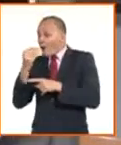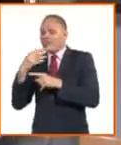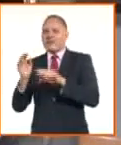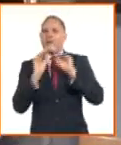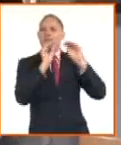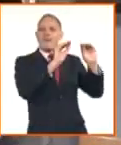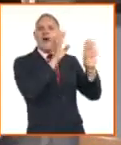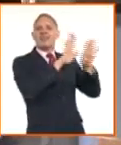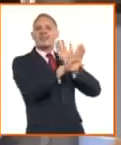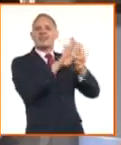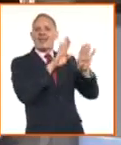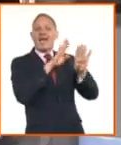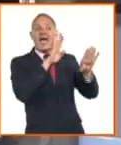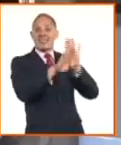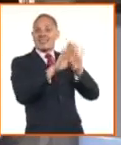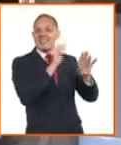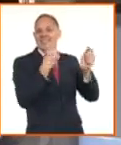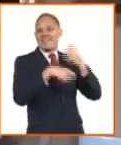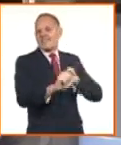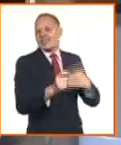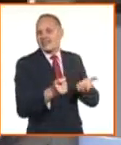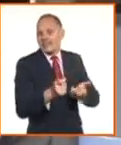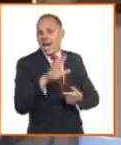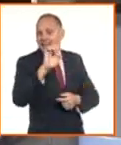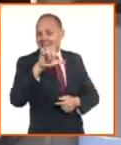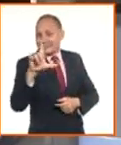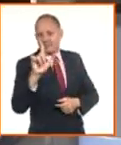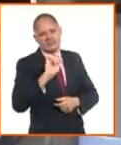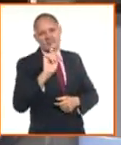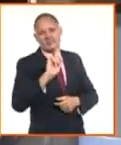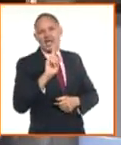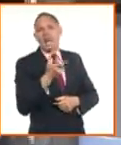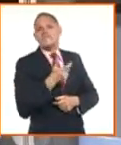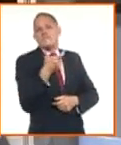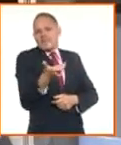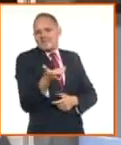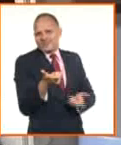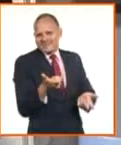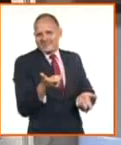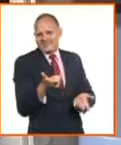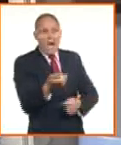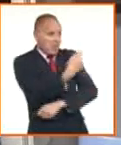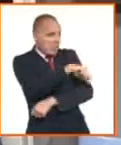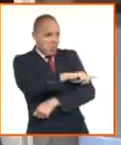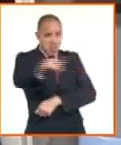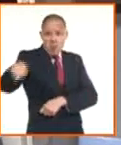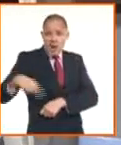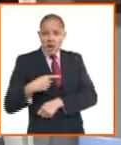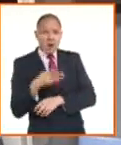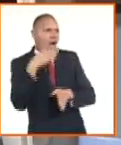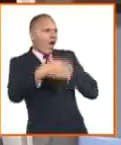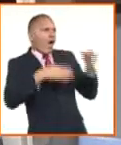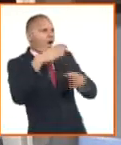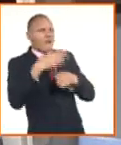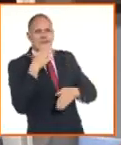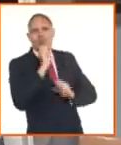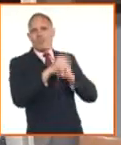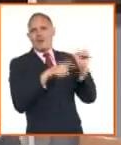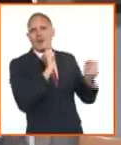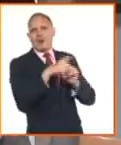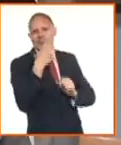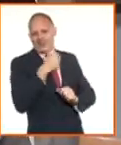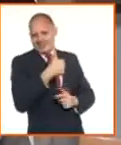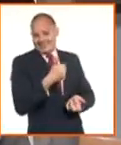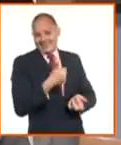positivamente en toda nuestra población. Nosotros incluso decimos, además fíjate, hay otras medidas, no me refiero solo al mercado